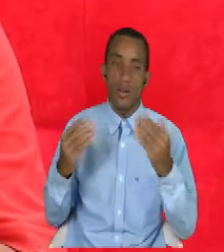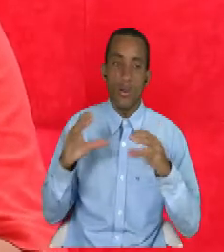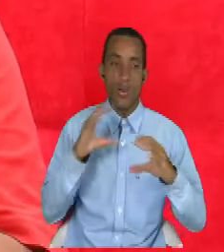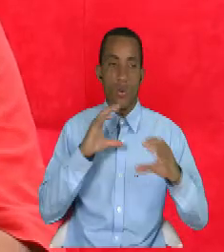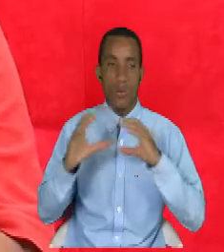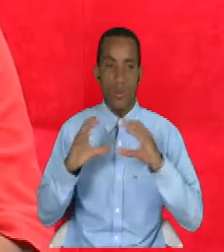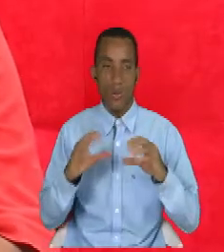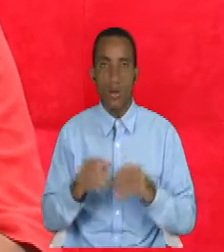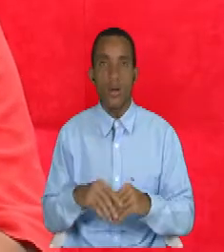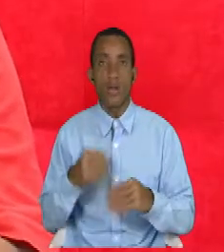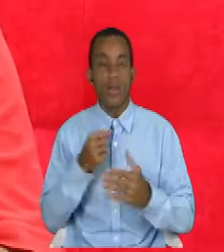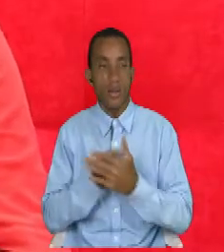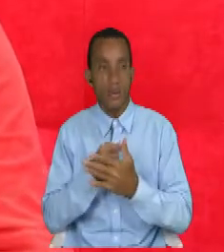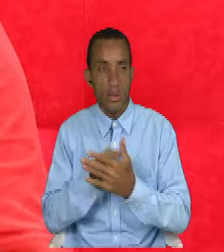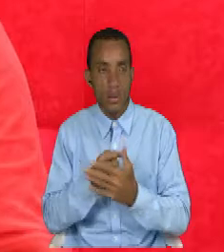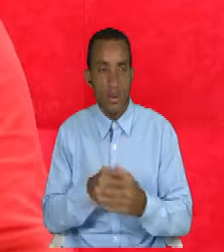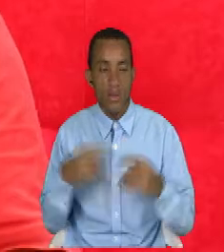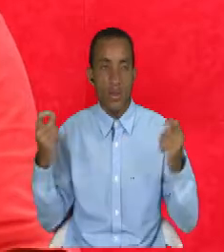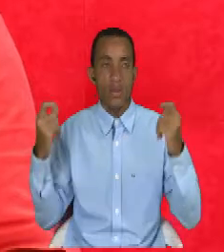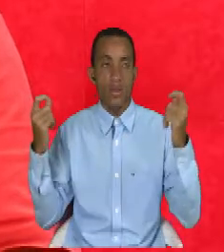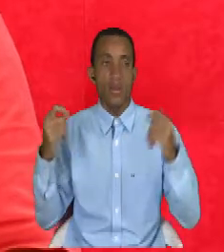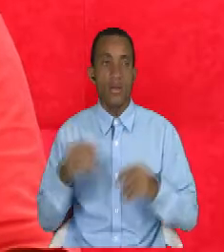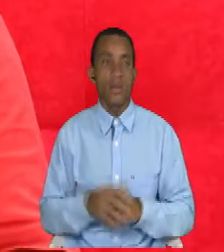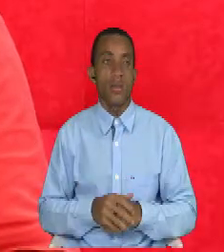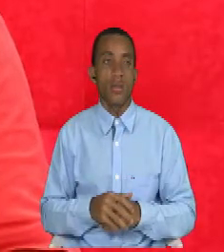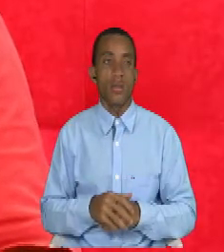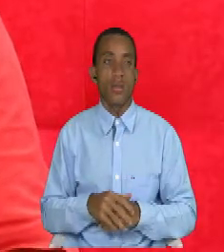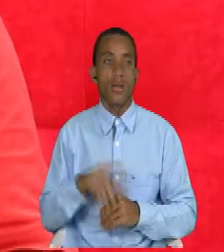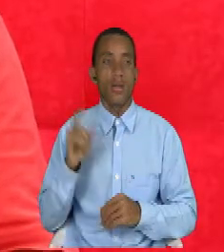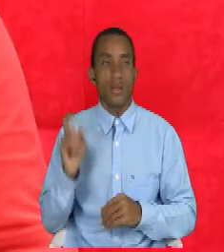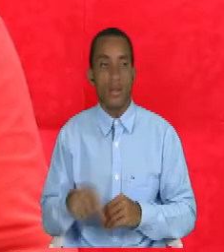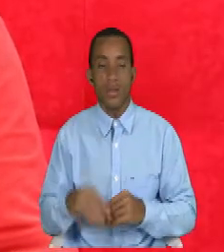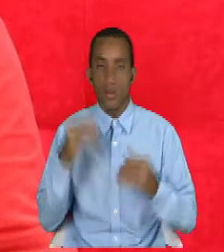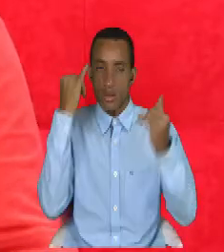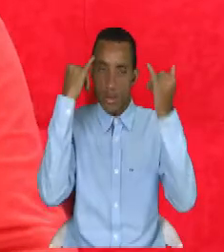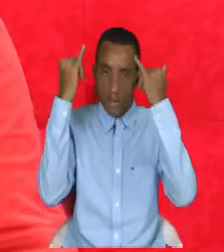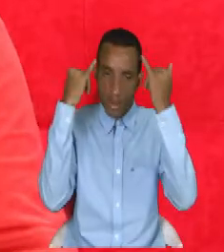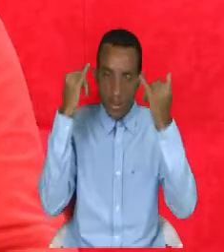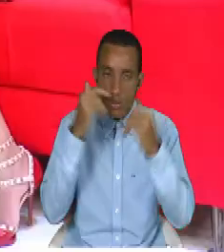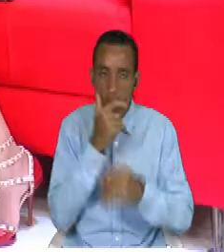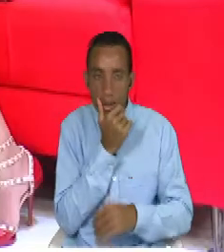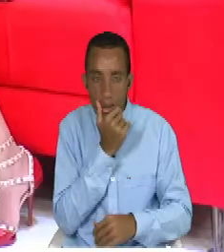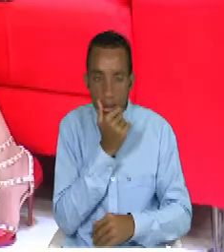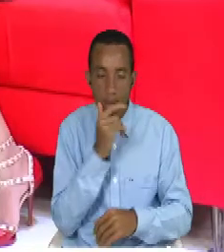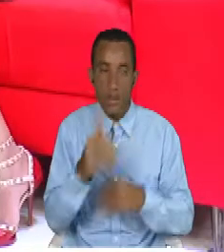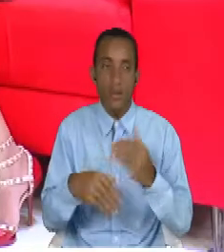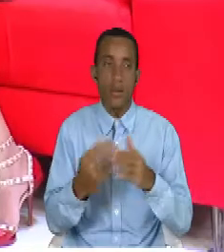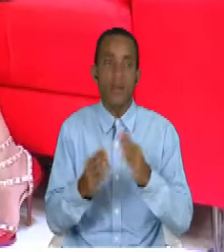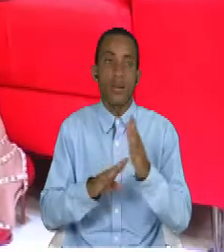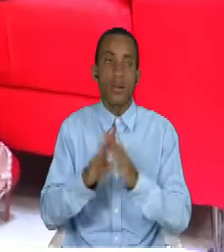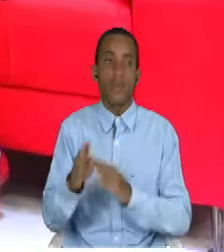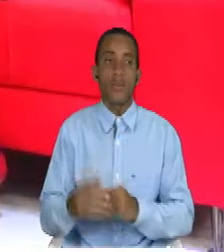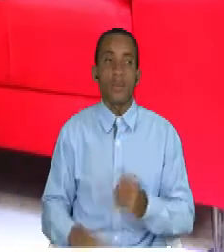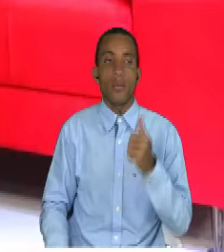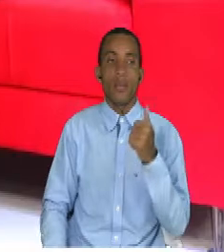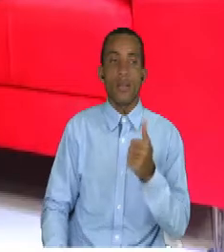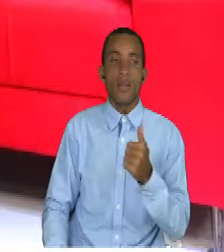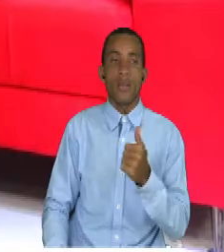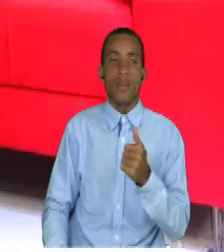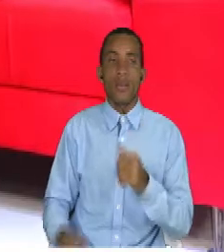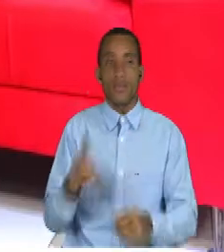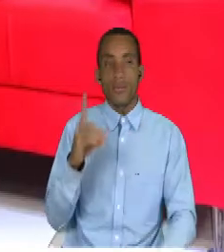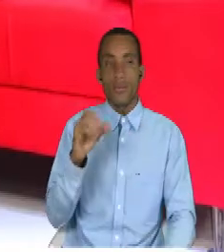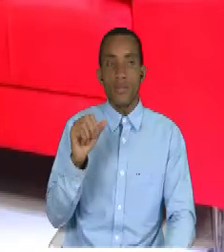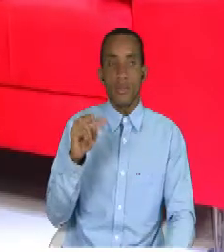bastante fuerte en el tema de mercadeo y eso requiere de mucha ingeniería y de muchos desarrollo bueno entonces él es daniel